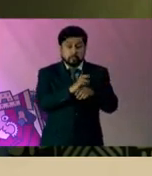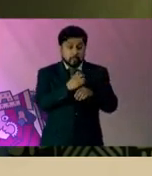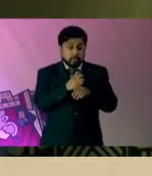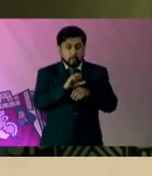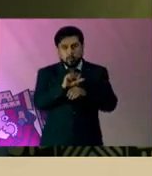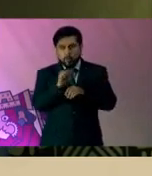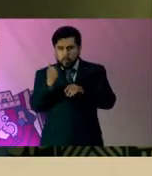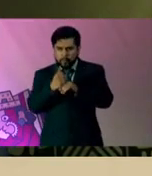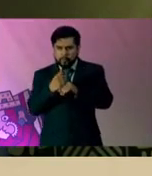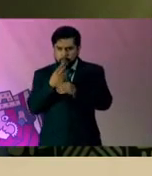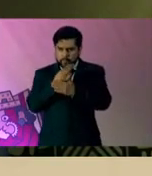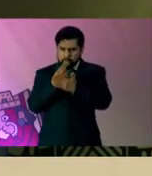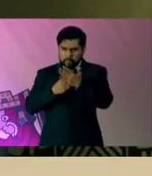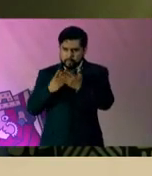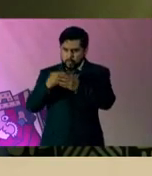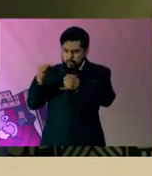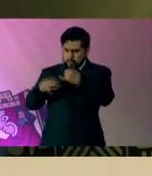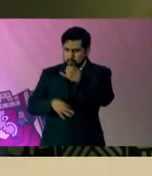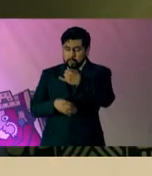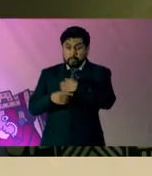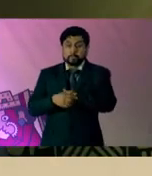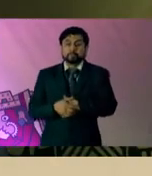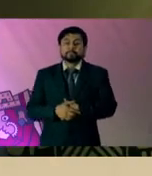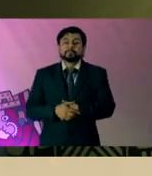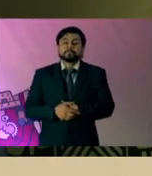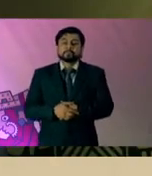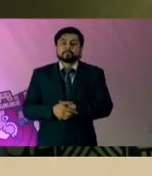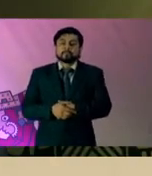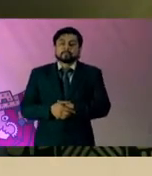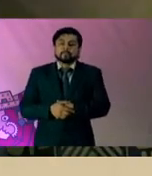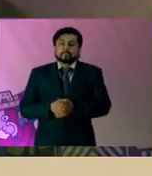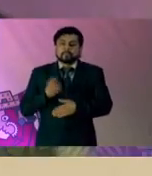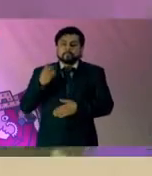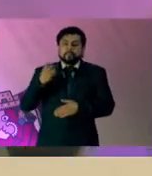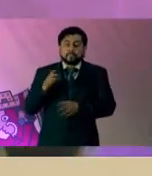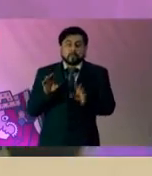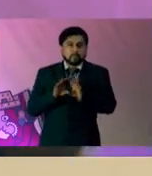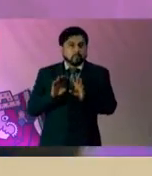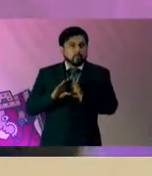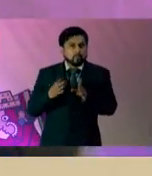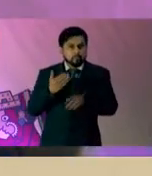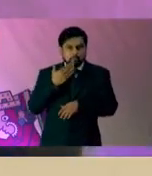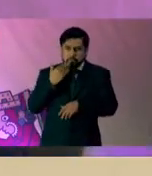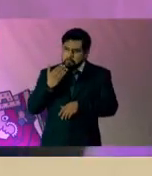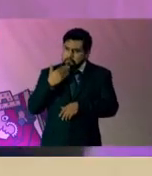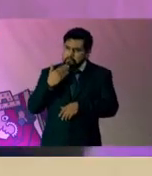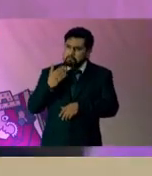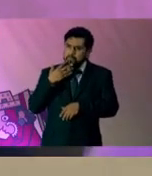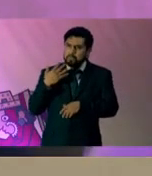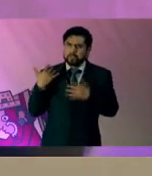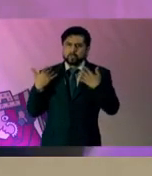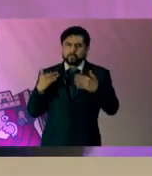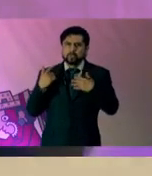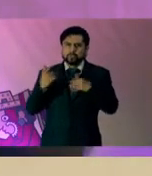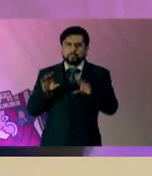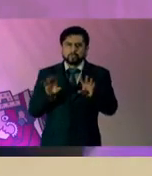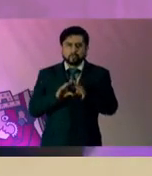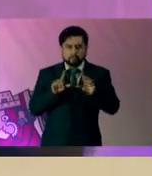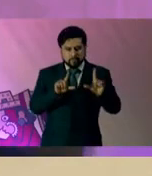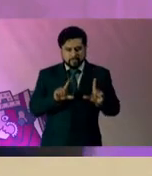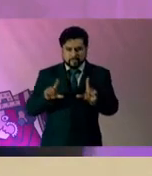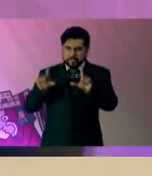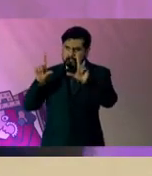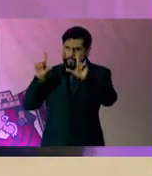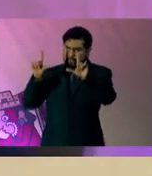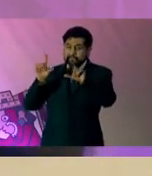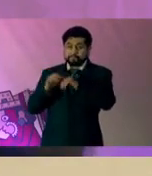ver el otro en el último que éste es este también está como para cuadro no les ustedes les cuento y